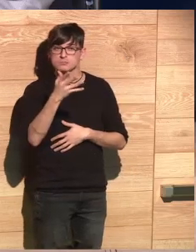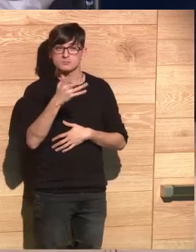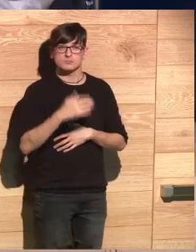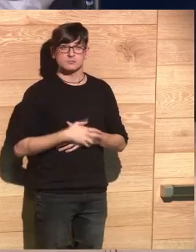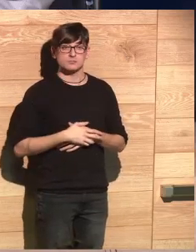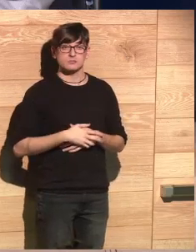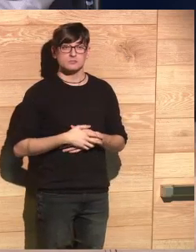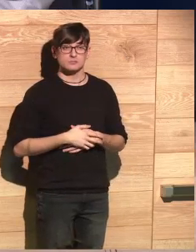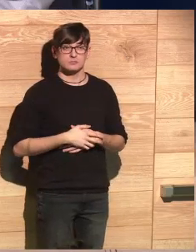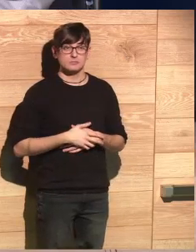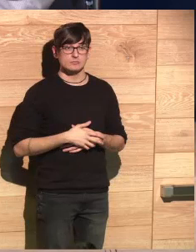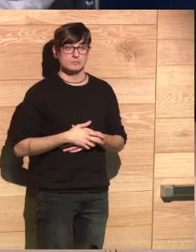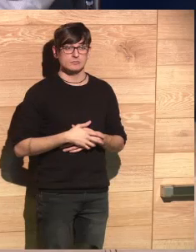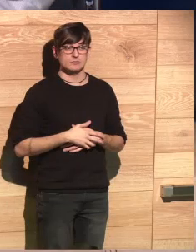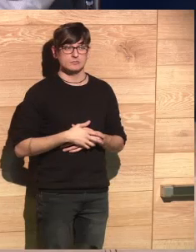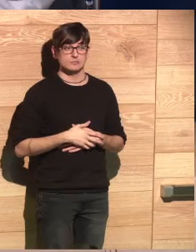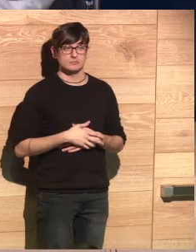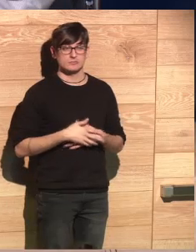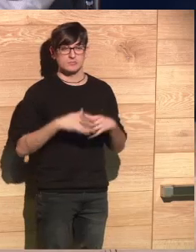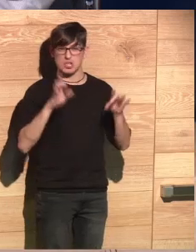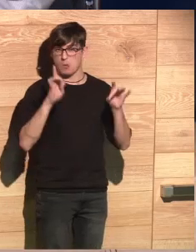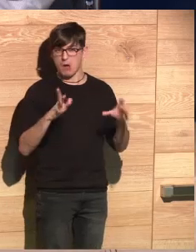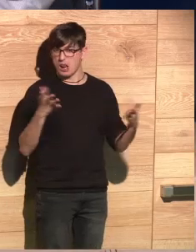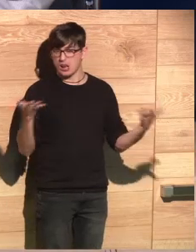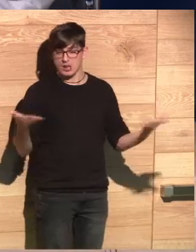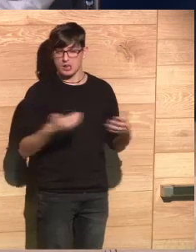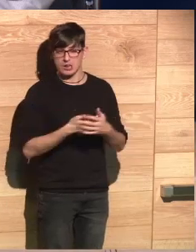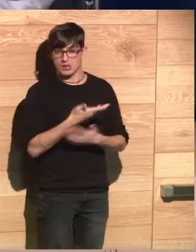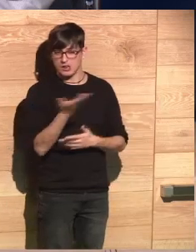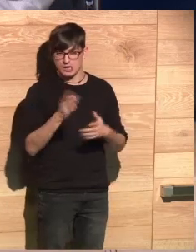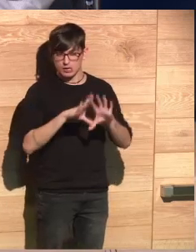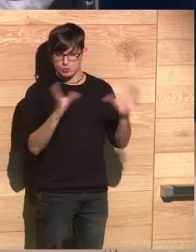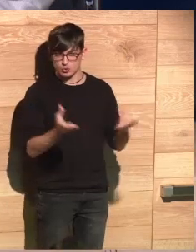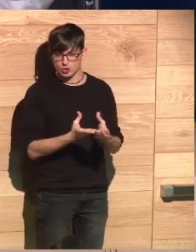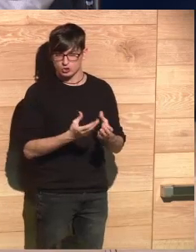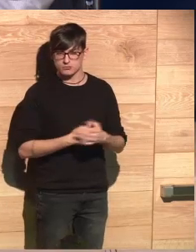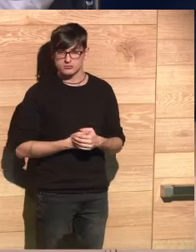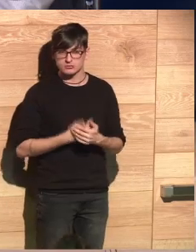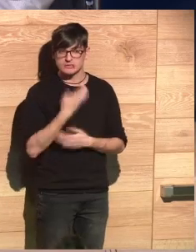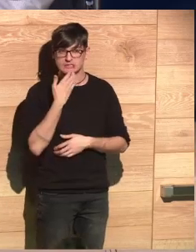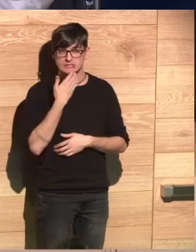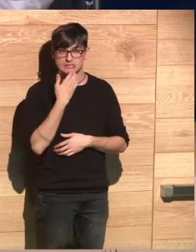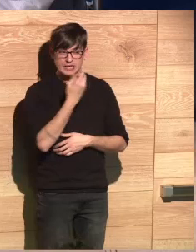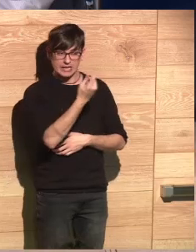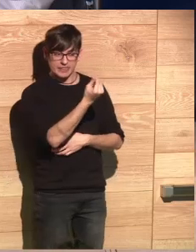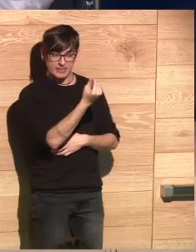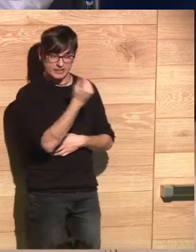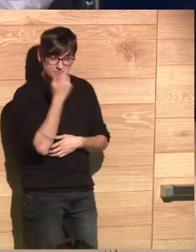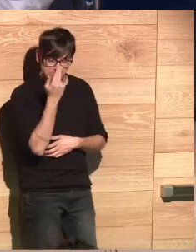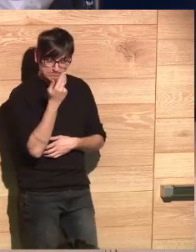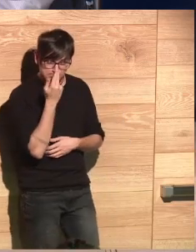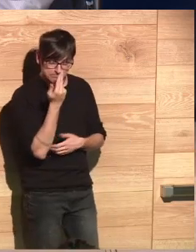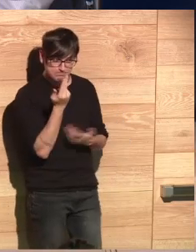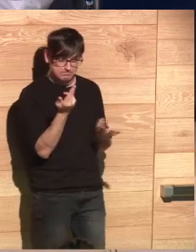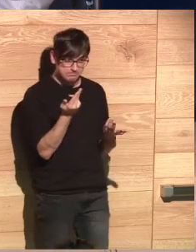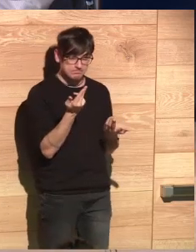si entiendes, como en casi todo en el mundo, si sigues el dinero, empiezas a tener